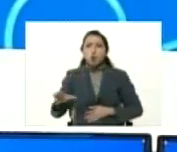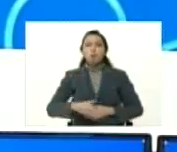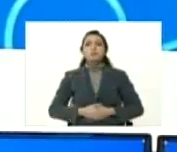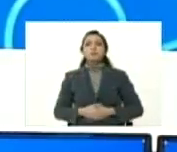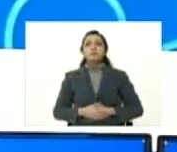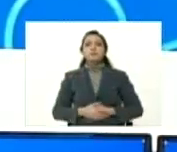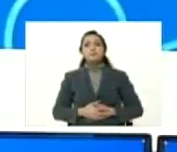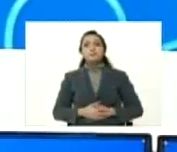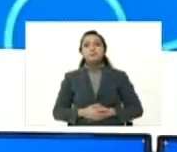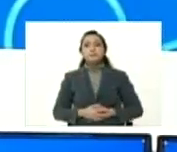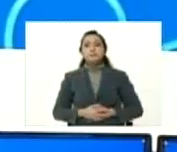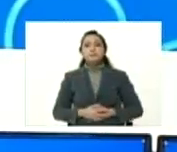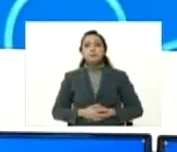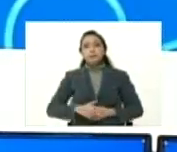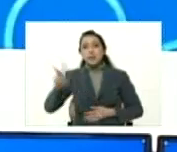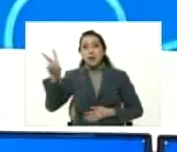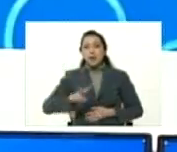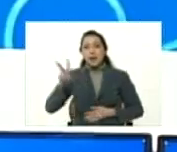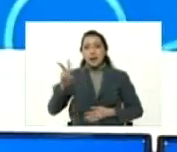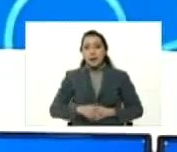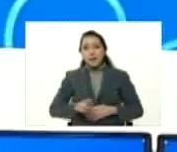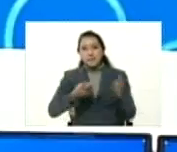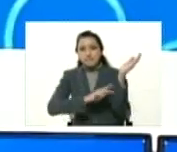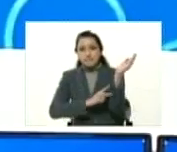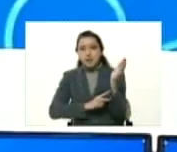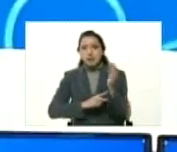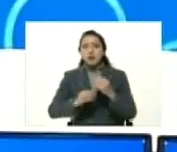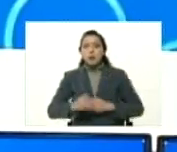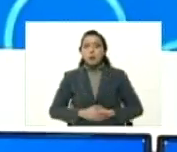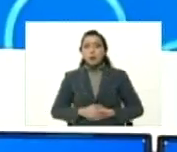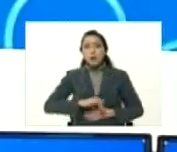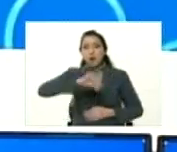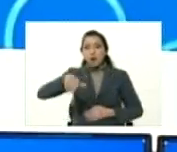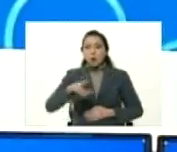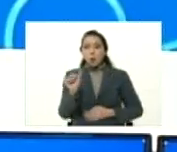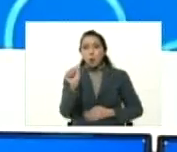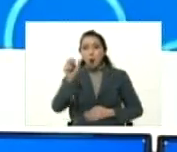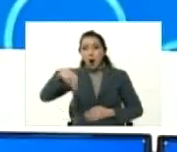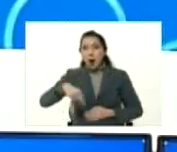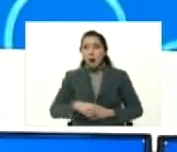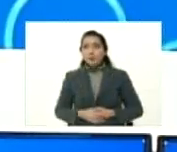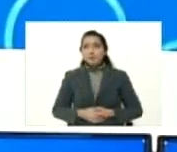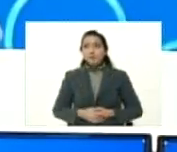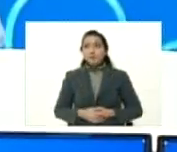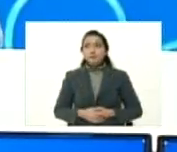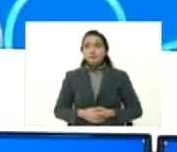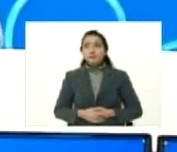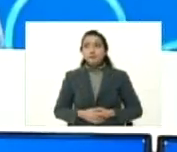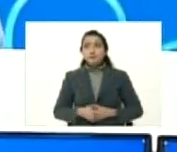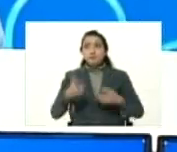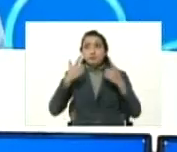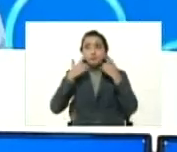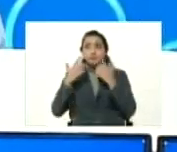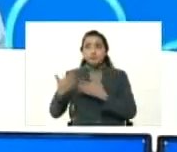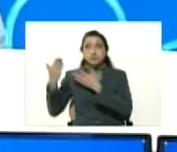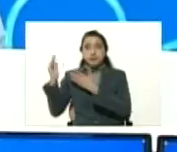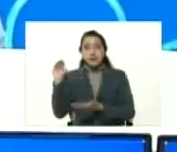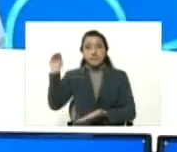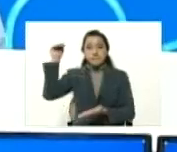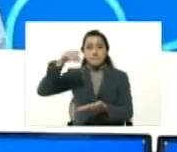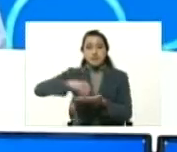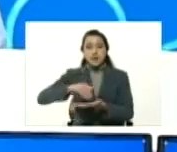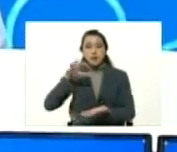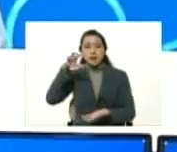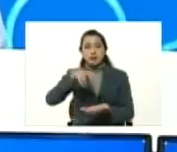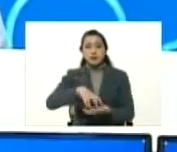Soco. La Victoria, parroquia Juan Vicente Bolívar, municipio José Félix Rivas, estado Aragua.